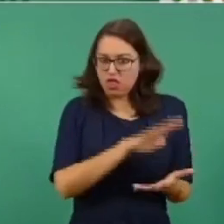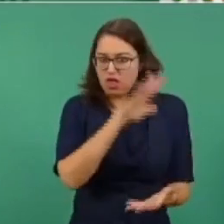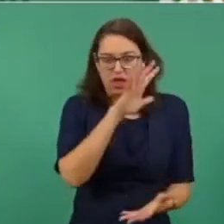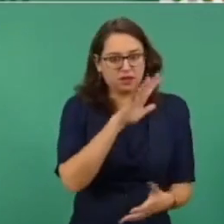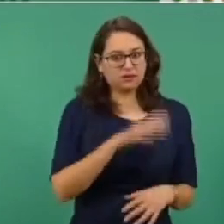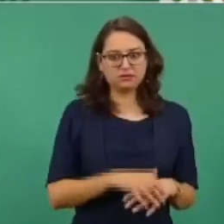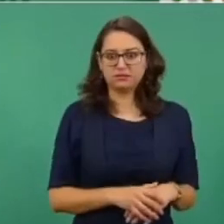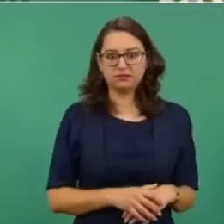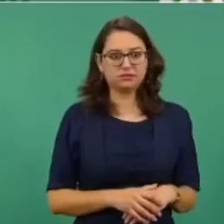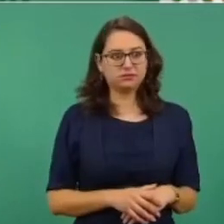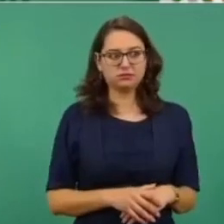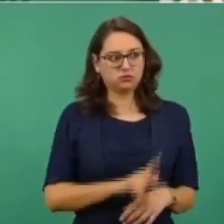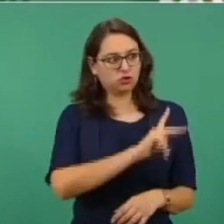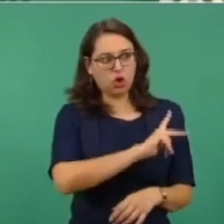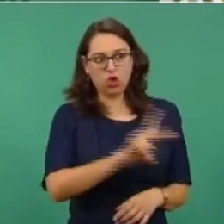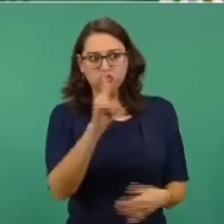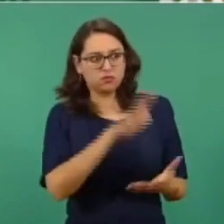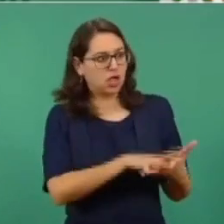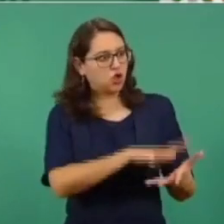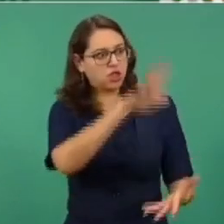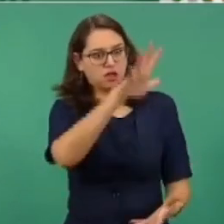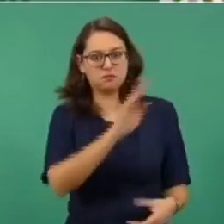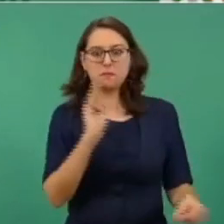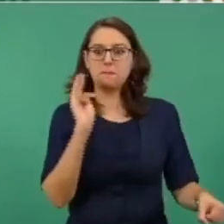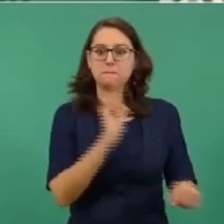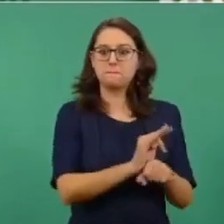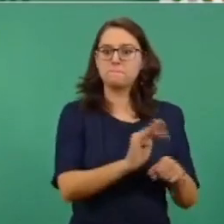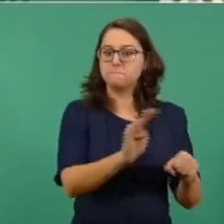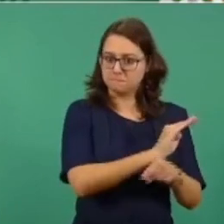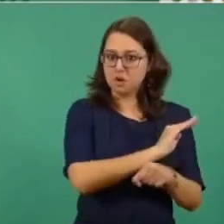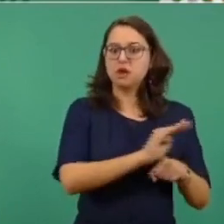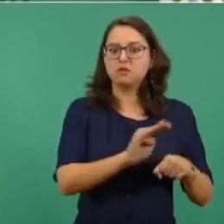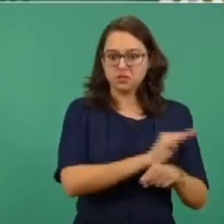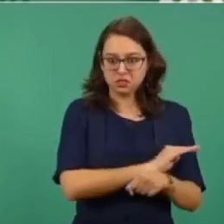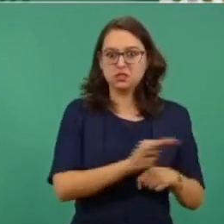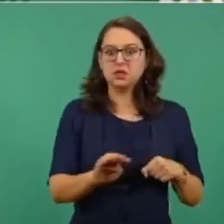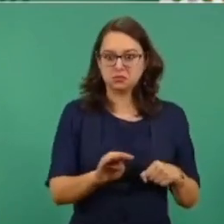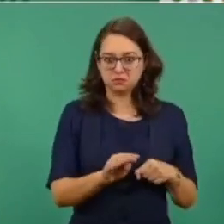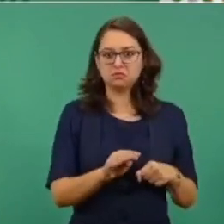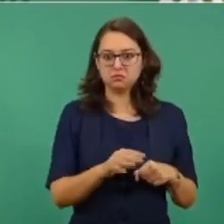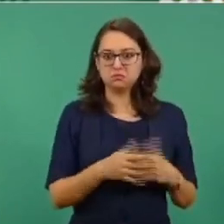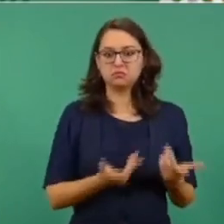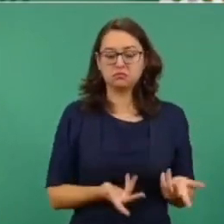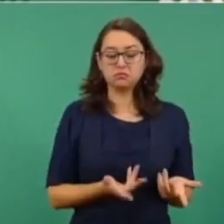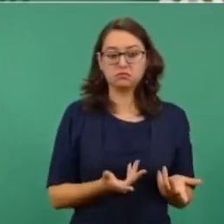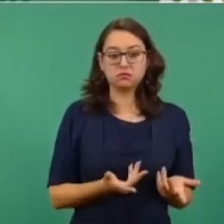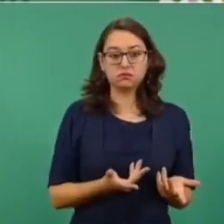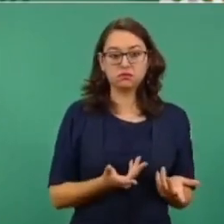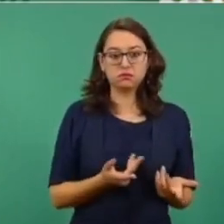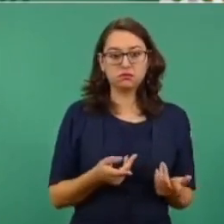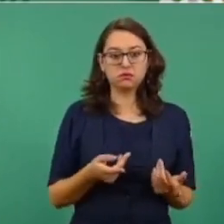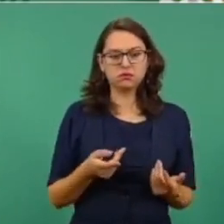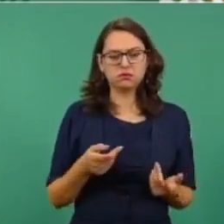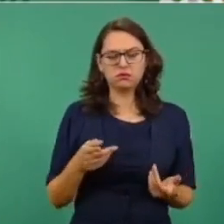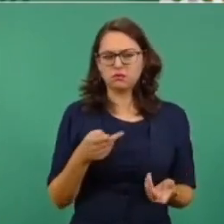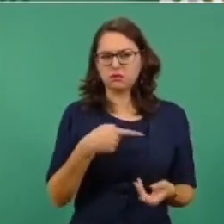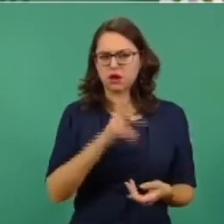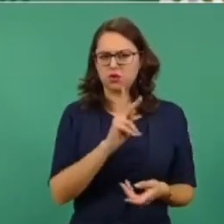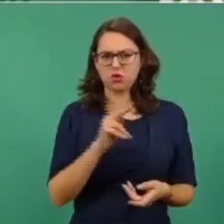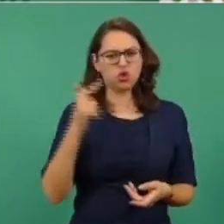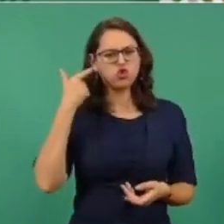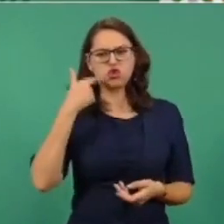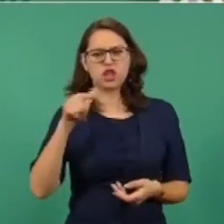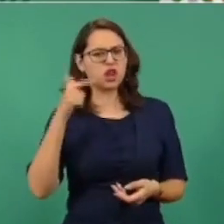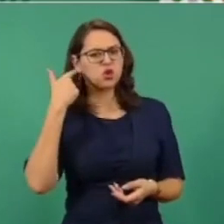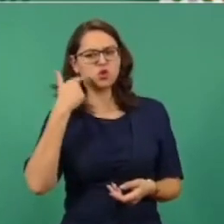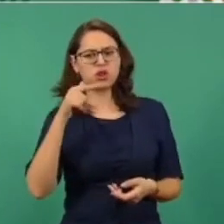la inmensa mayoría. ¿Quiénes son los que están en contra? Pues los